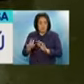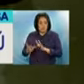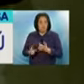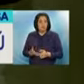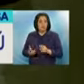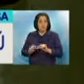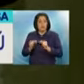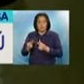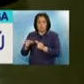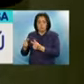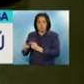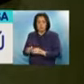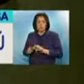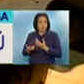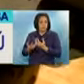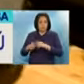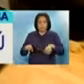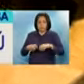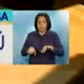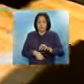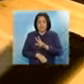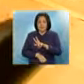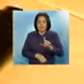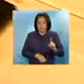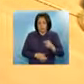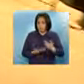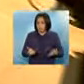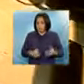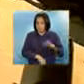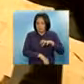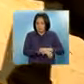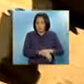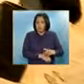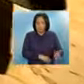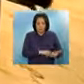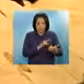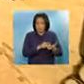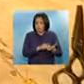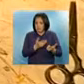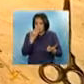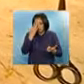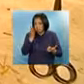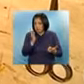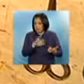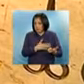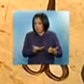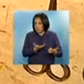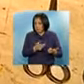desarticulado 31 bandas. En la mayoría se los detuvo con armas de dudosa procedencia.